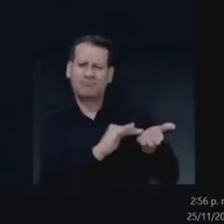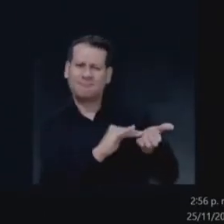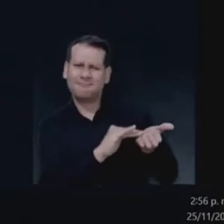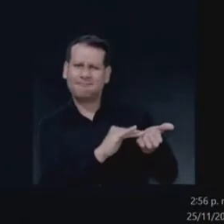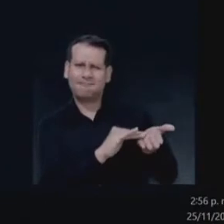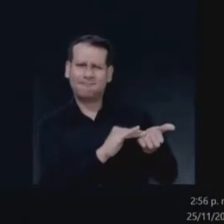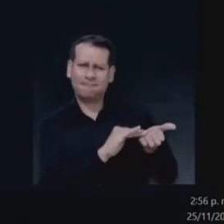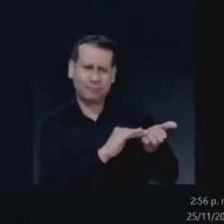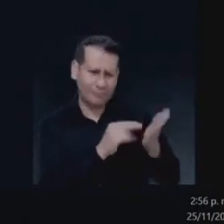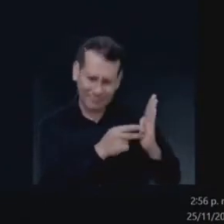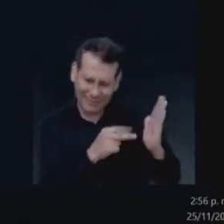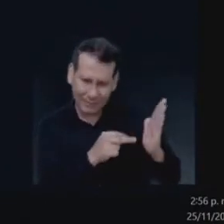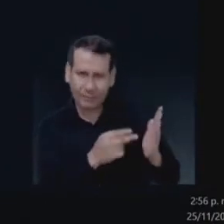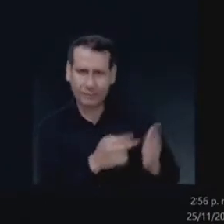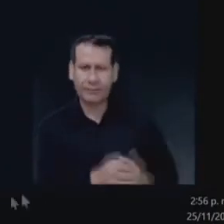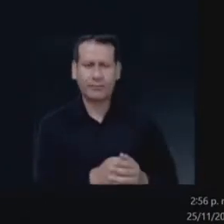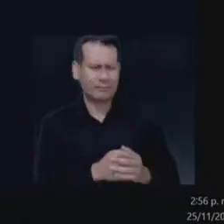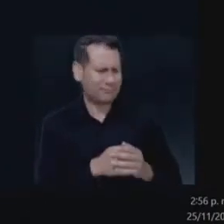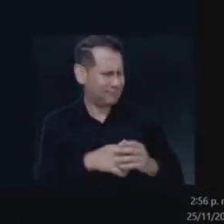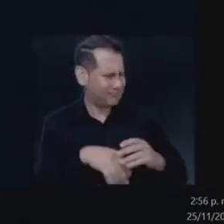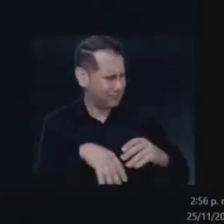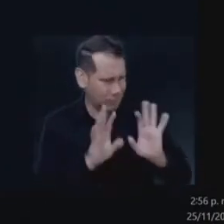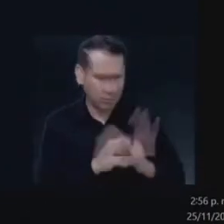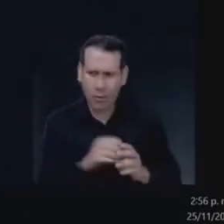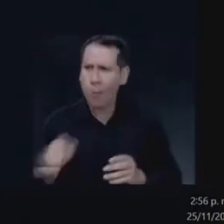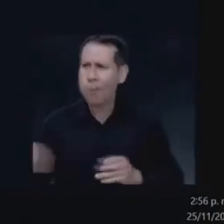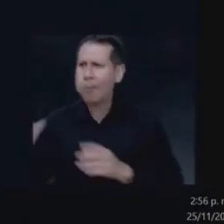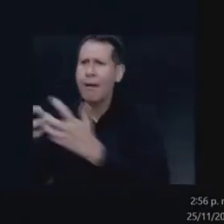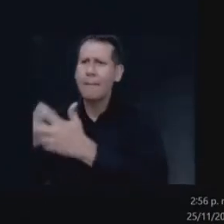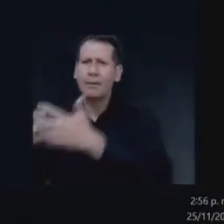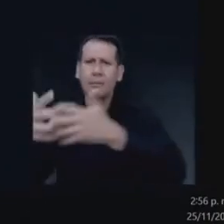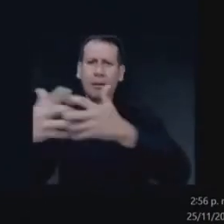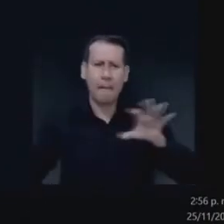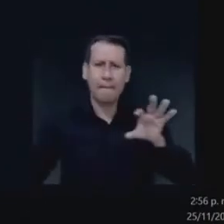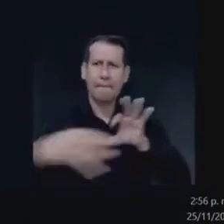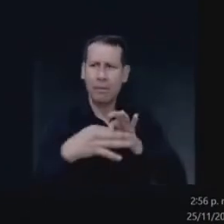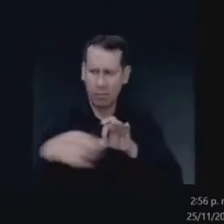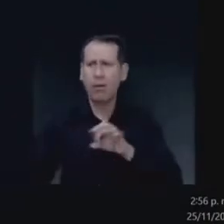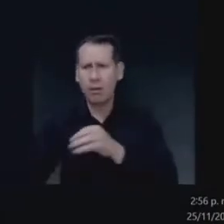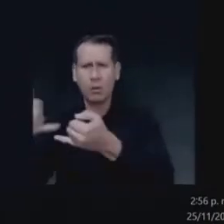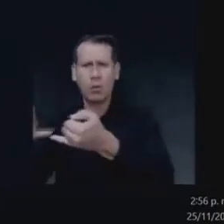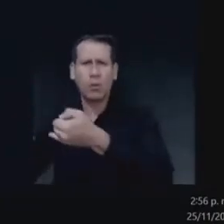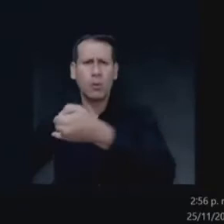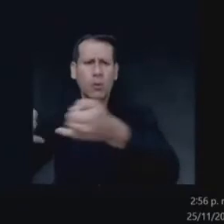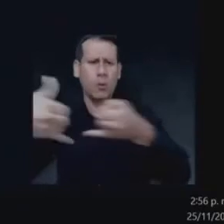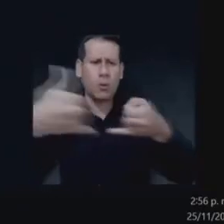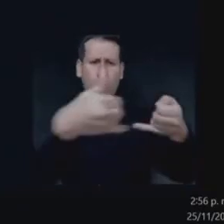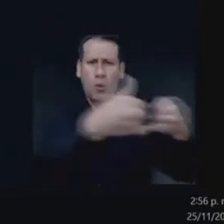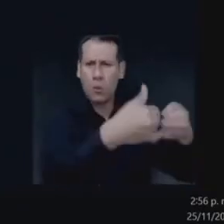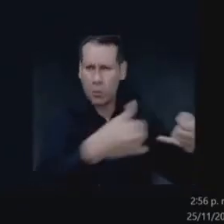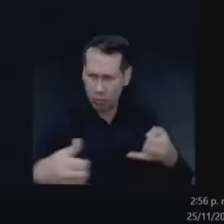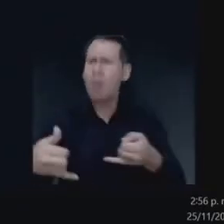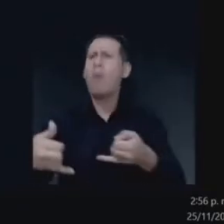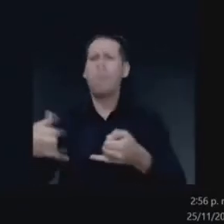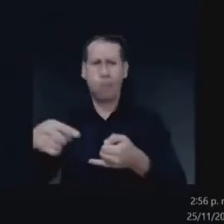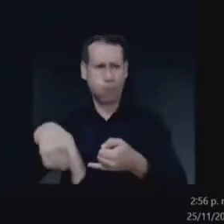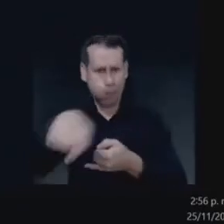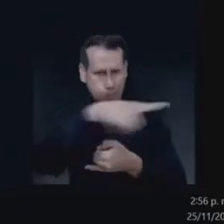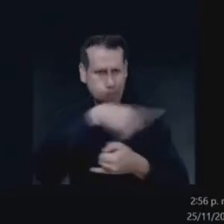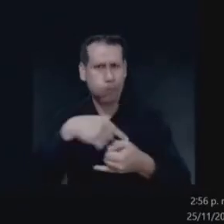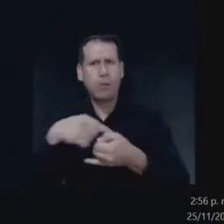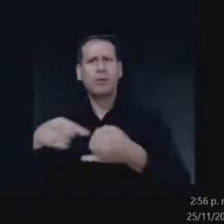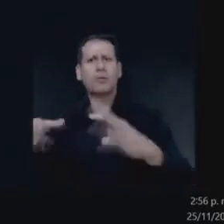operadores desplieguen sus redes y conecten a los usuarios. Pero está probado que ese